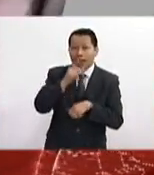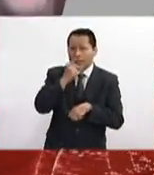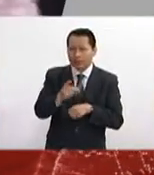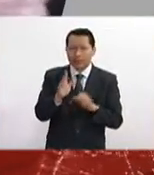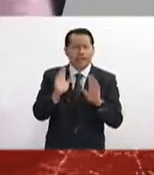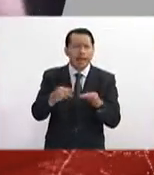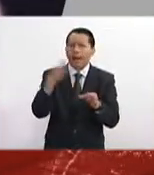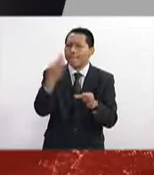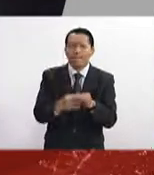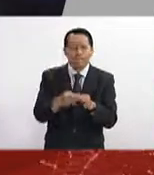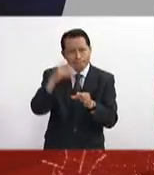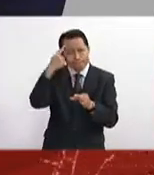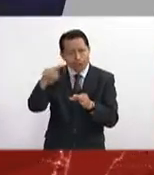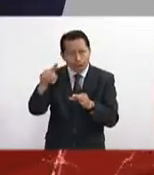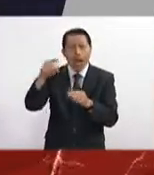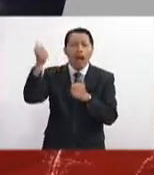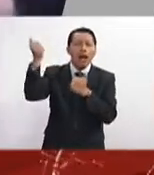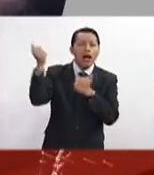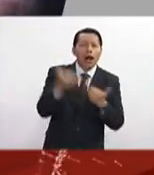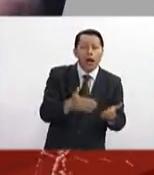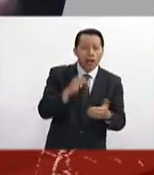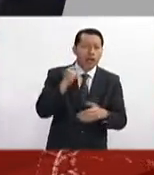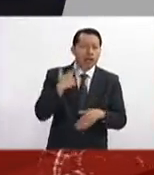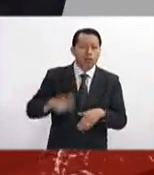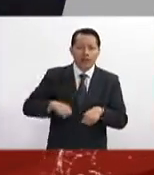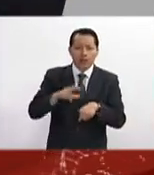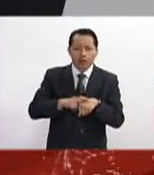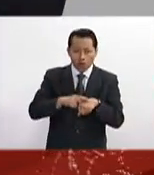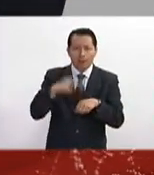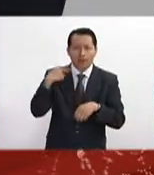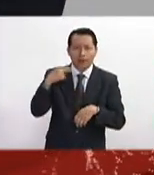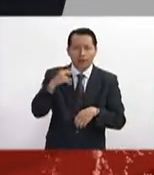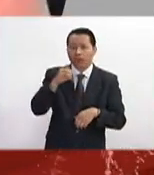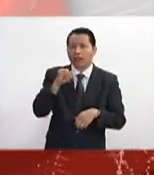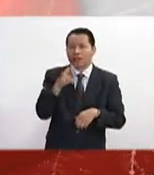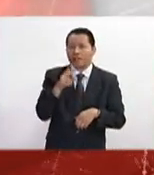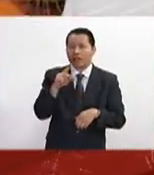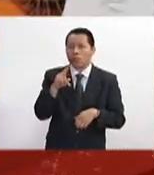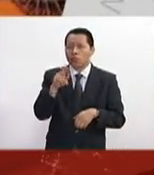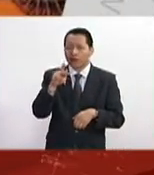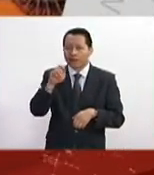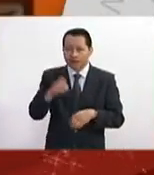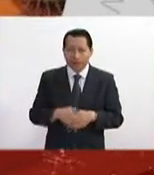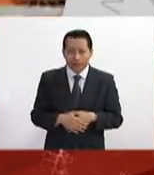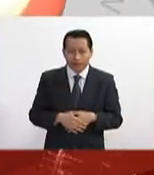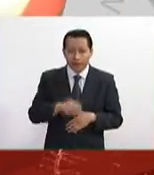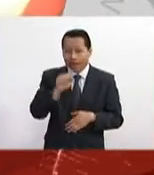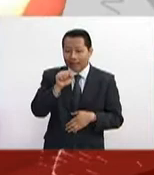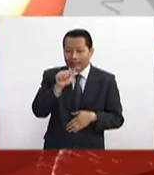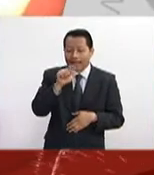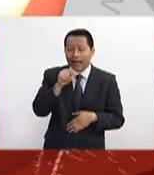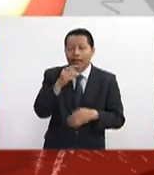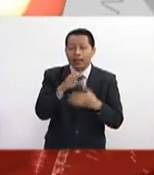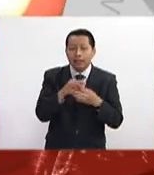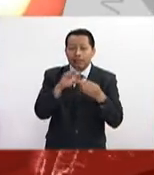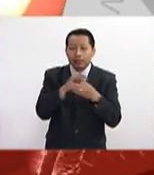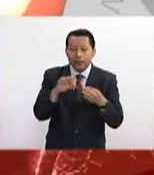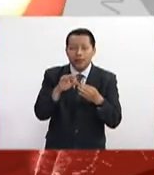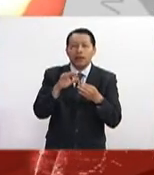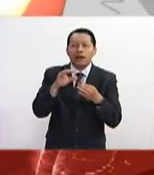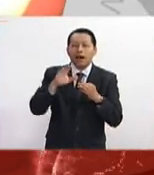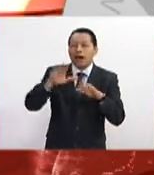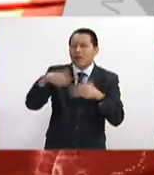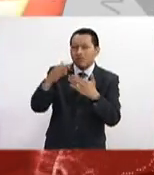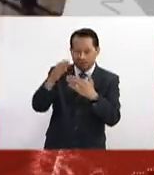está lista la logística para extraditar al exgobernador de Veracruz, Javier Duarte. El SAT informó que el comercio